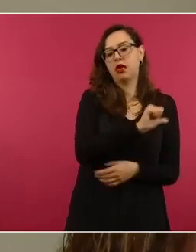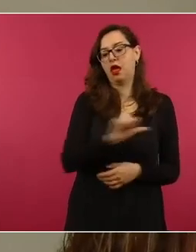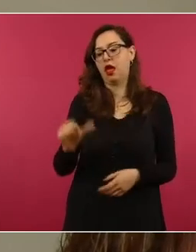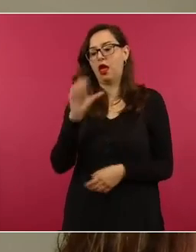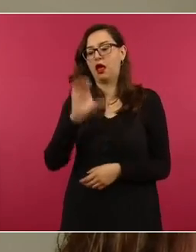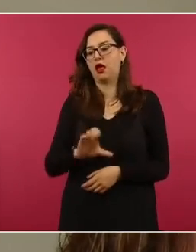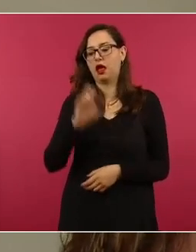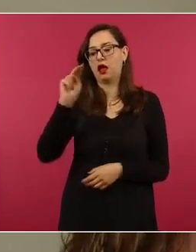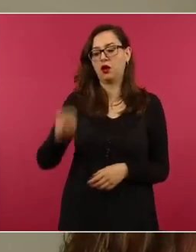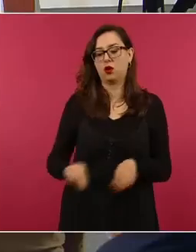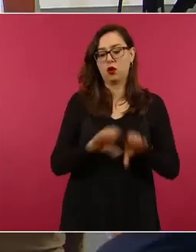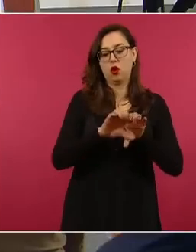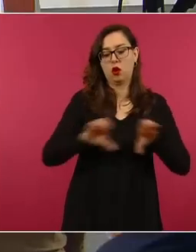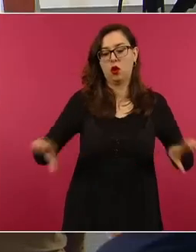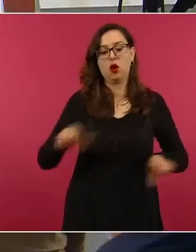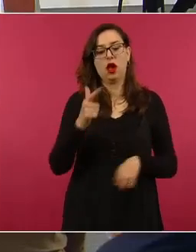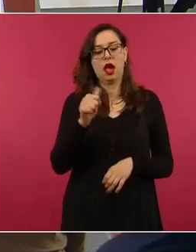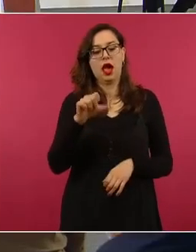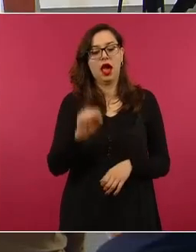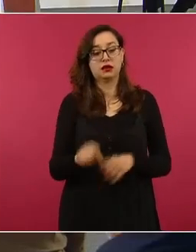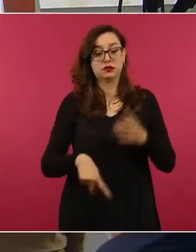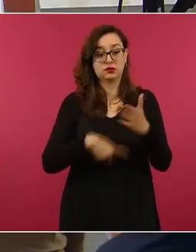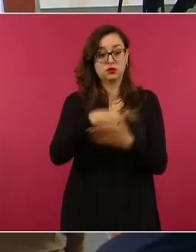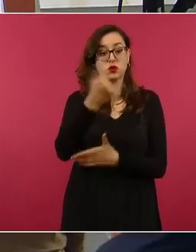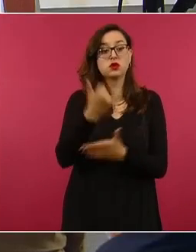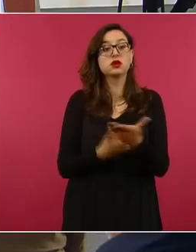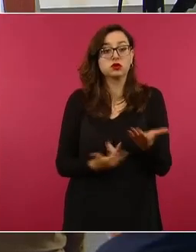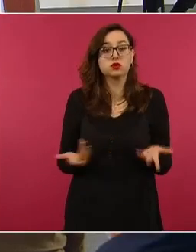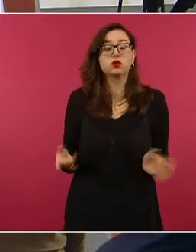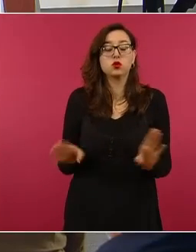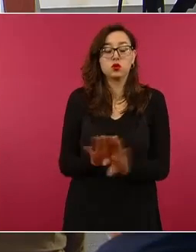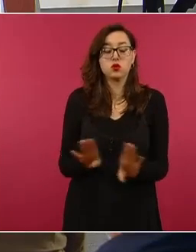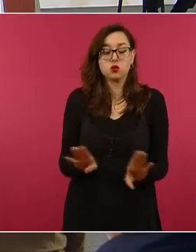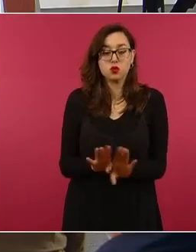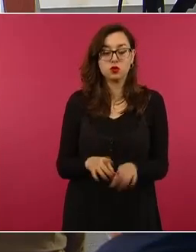ese proyecto? Sí,